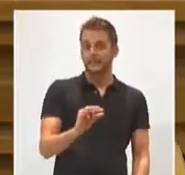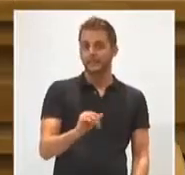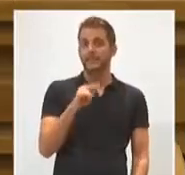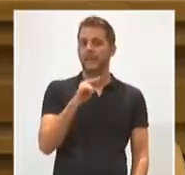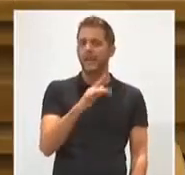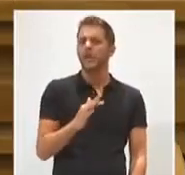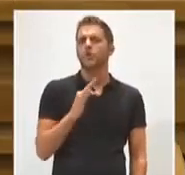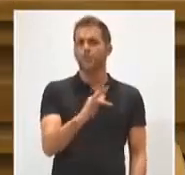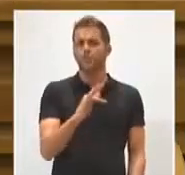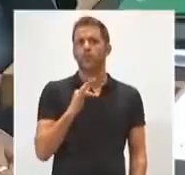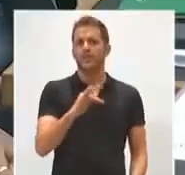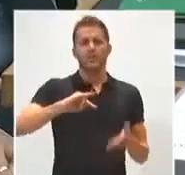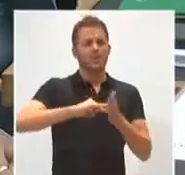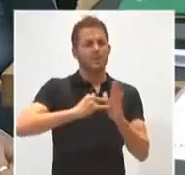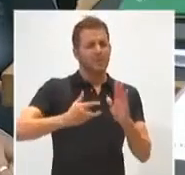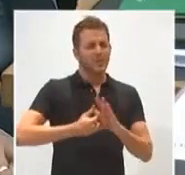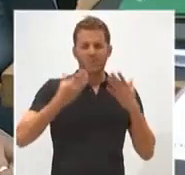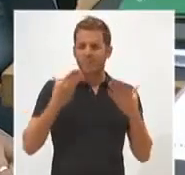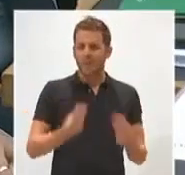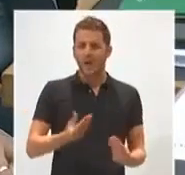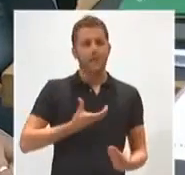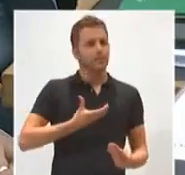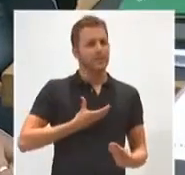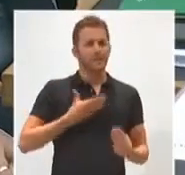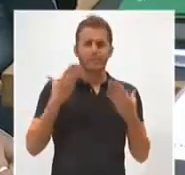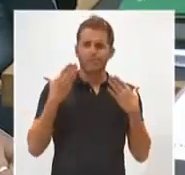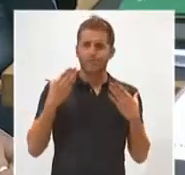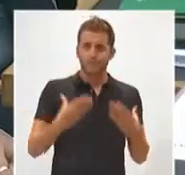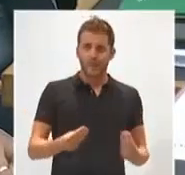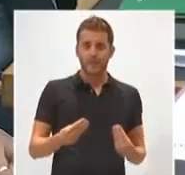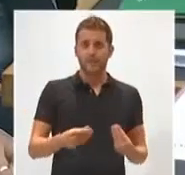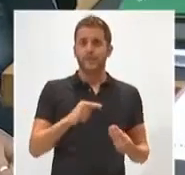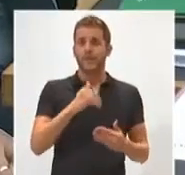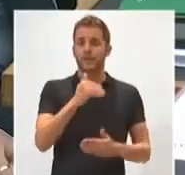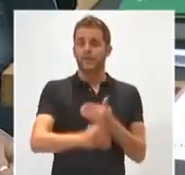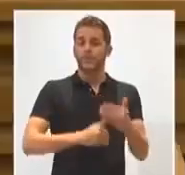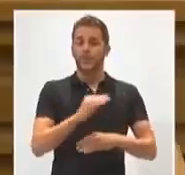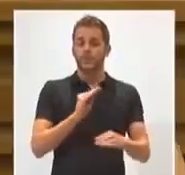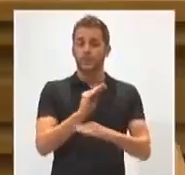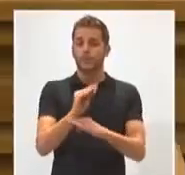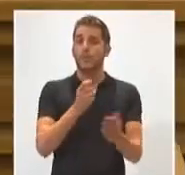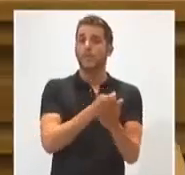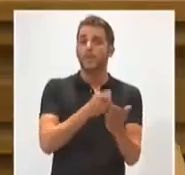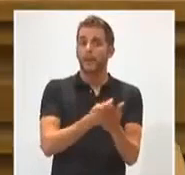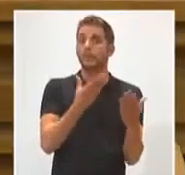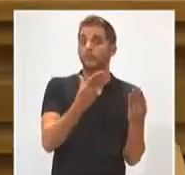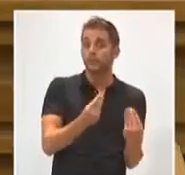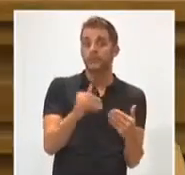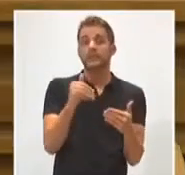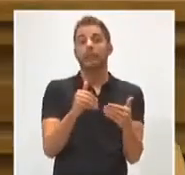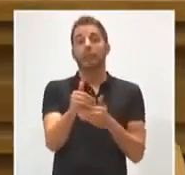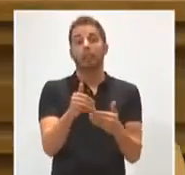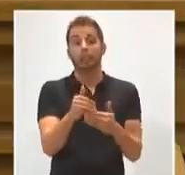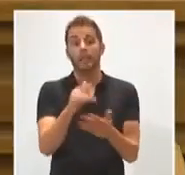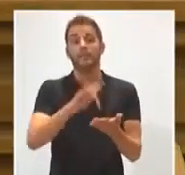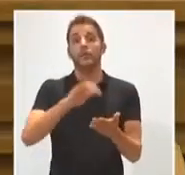beneficiado ya a cientos de proyectos a muchísimos ayuntamientos que están en proceso de pago muchas y que otras lo serán cuando también a